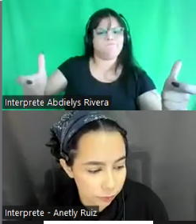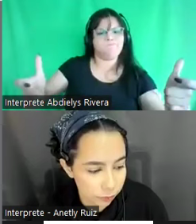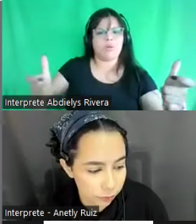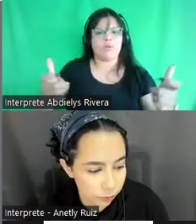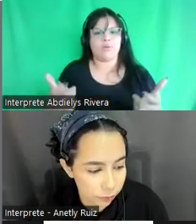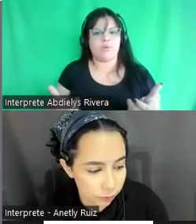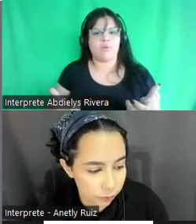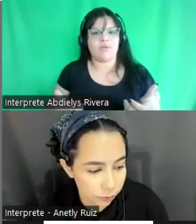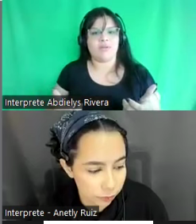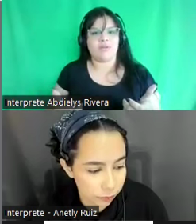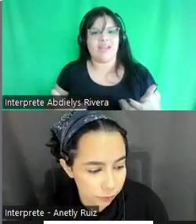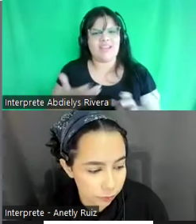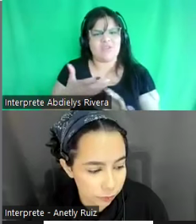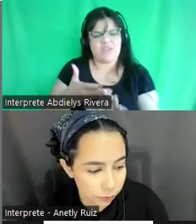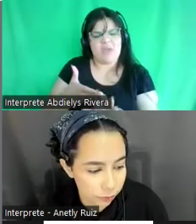prevención de la salud.